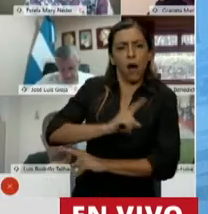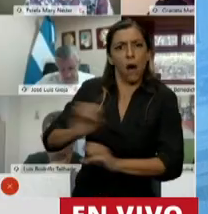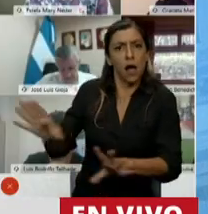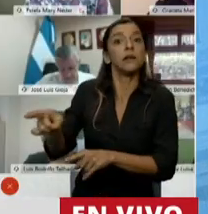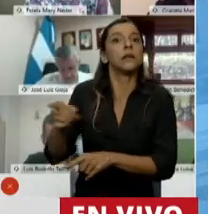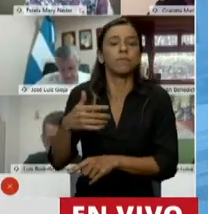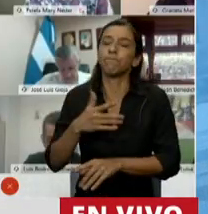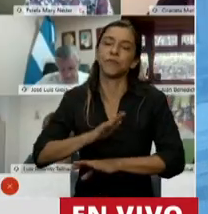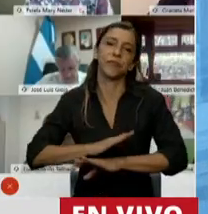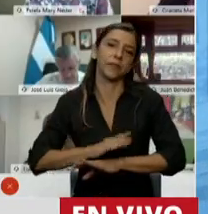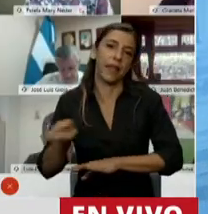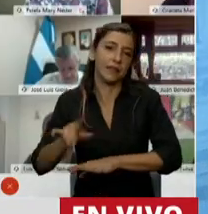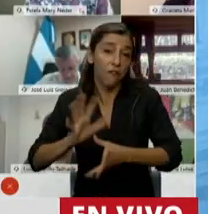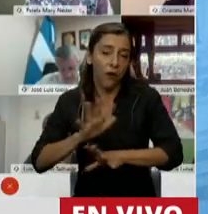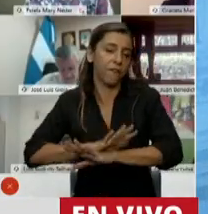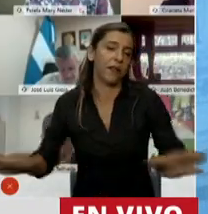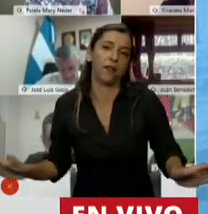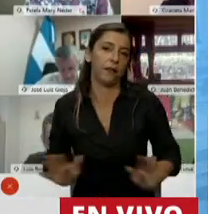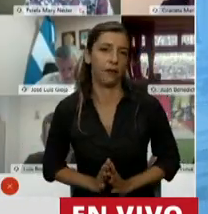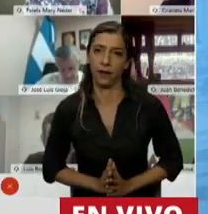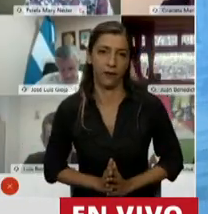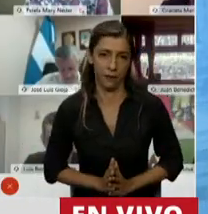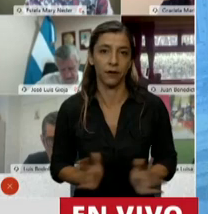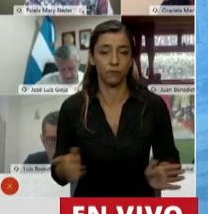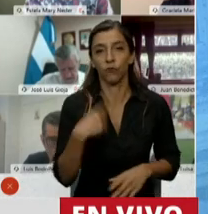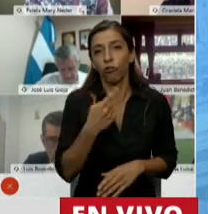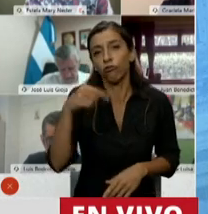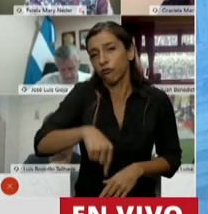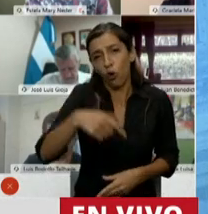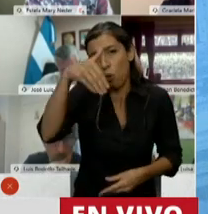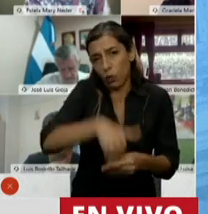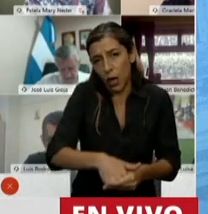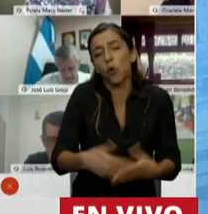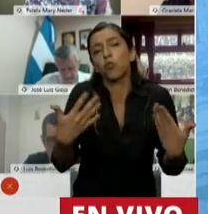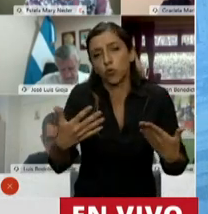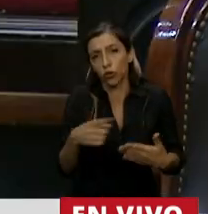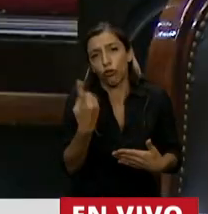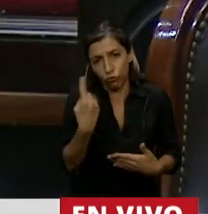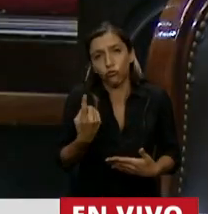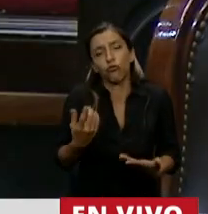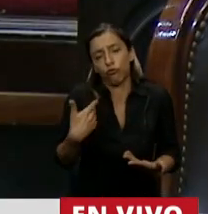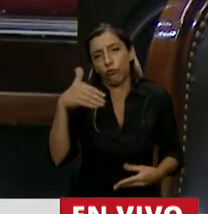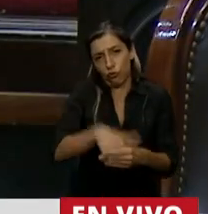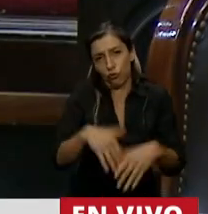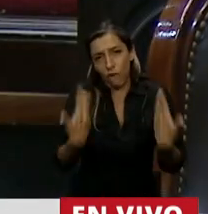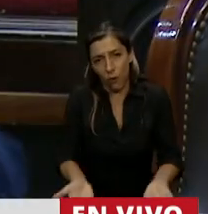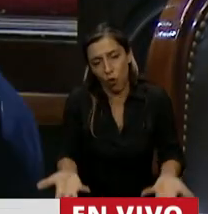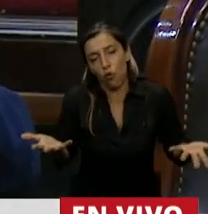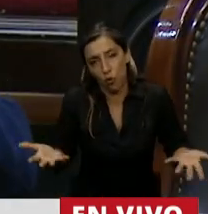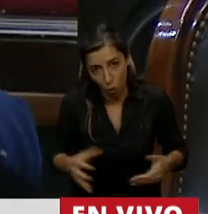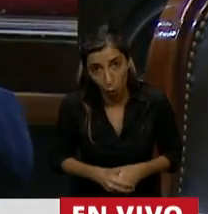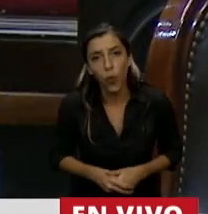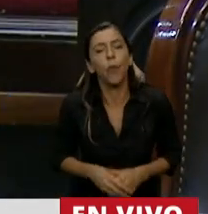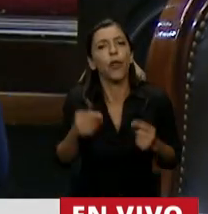una vez. Esta ley que estamos hoy votando y de las cuales adelantamos, por supuesto, nuestro voto a favor, tiene que ver